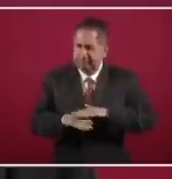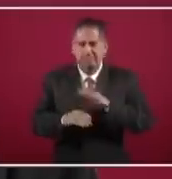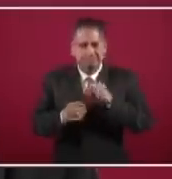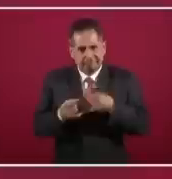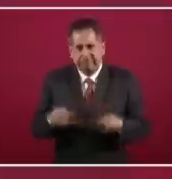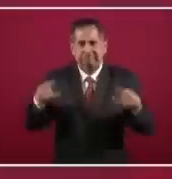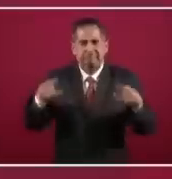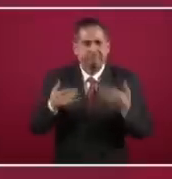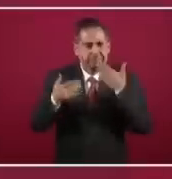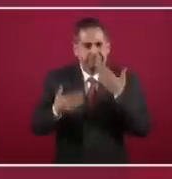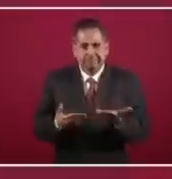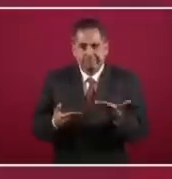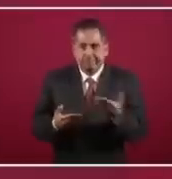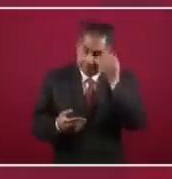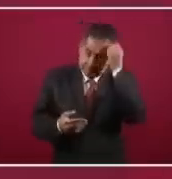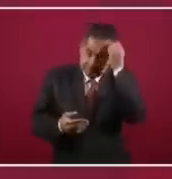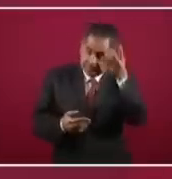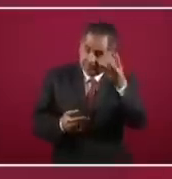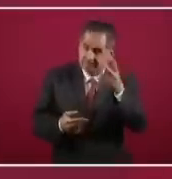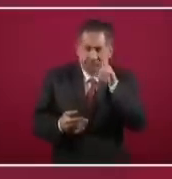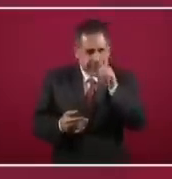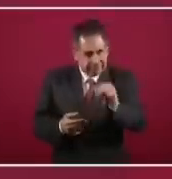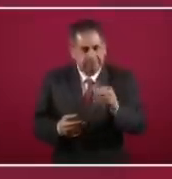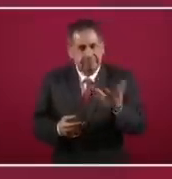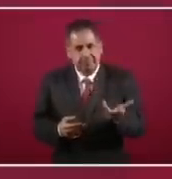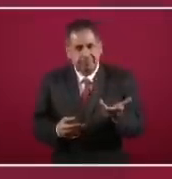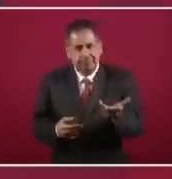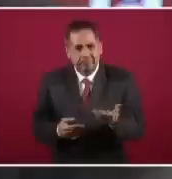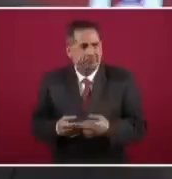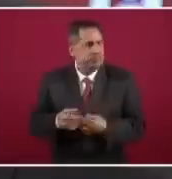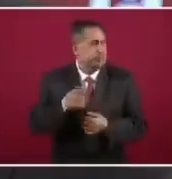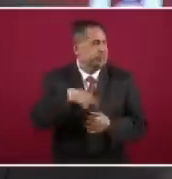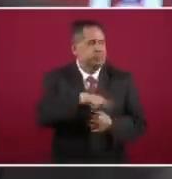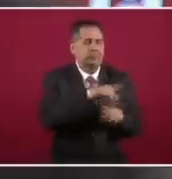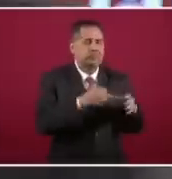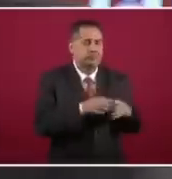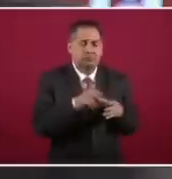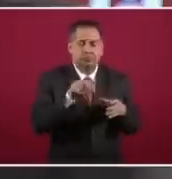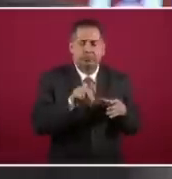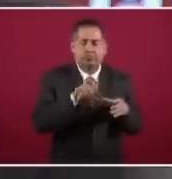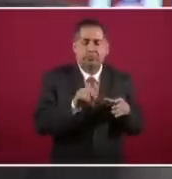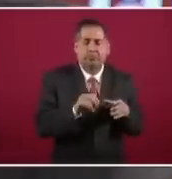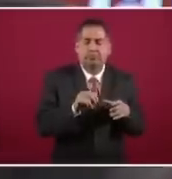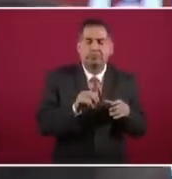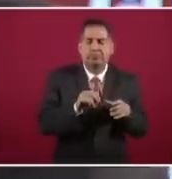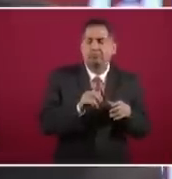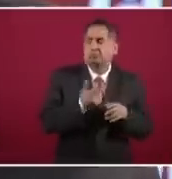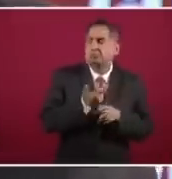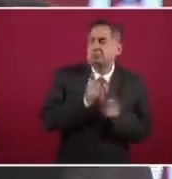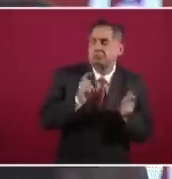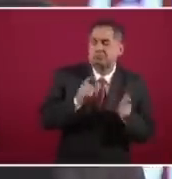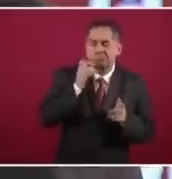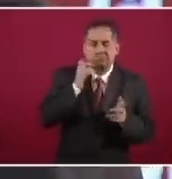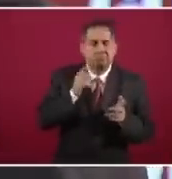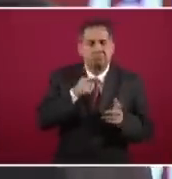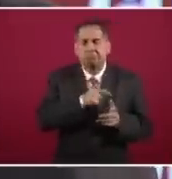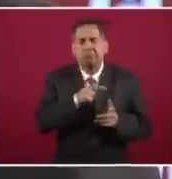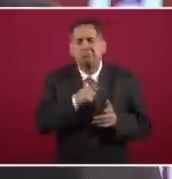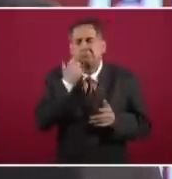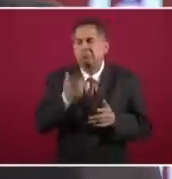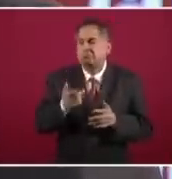nuestra historia, no olvidarla. ¿Qué querían los neoliberales? El fin de la